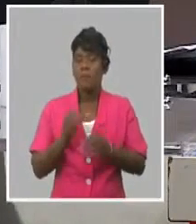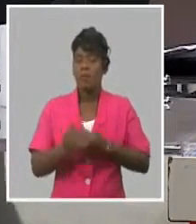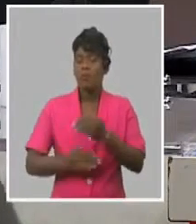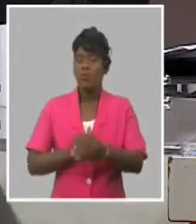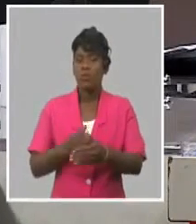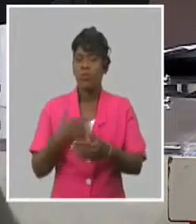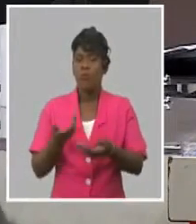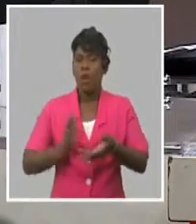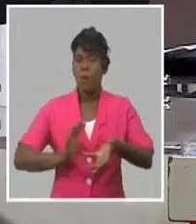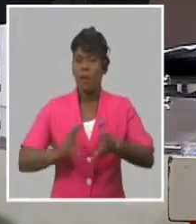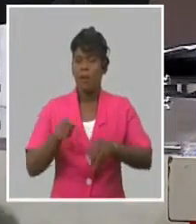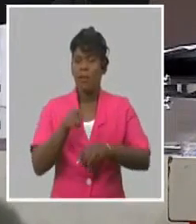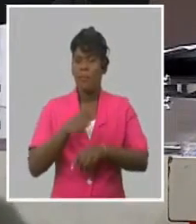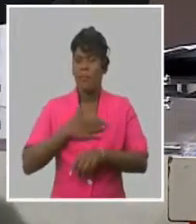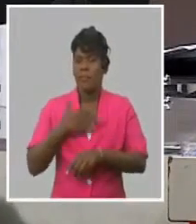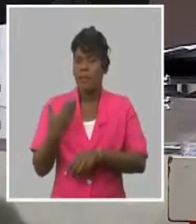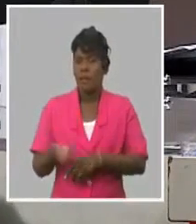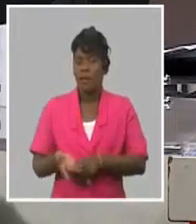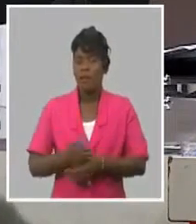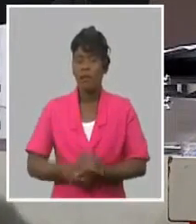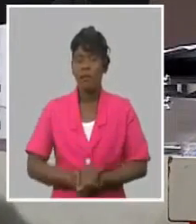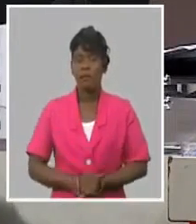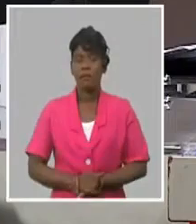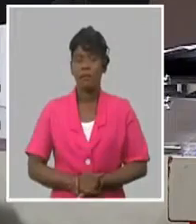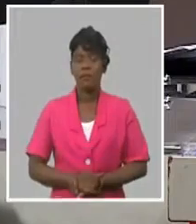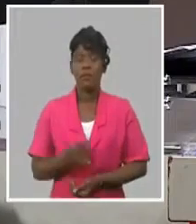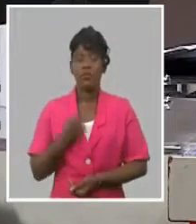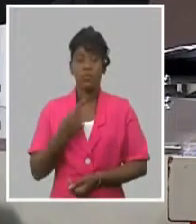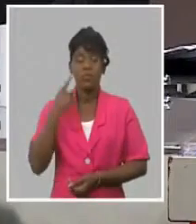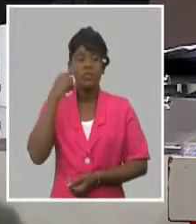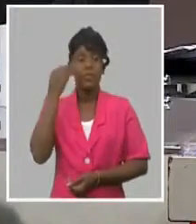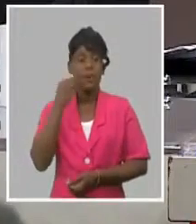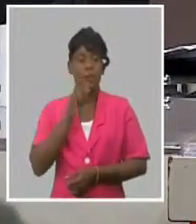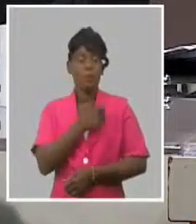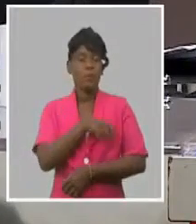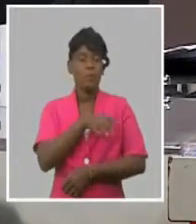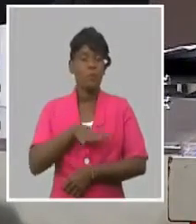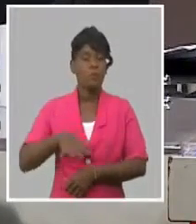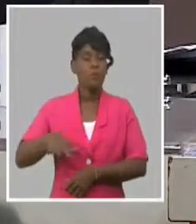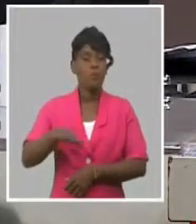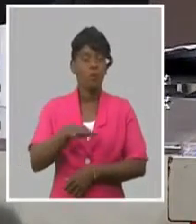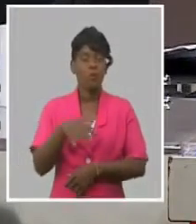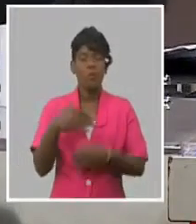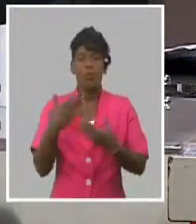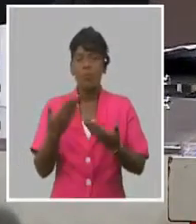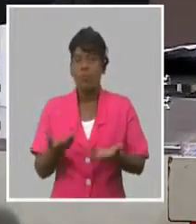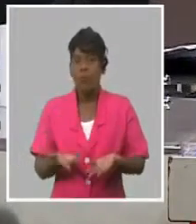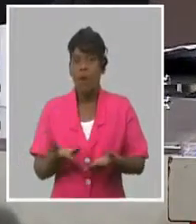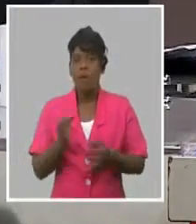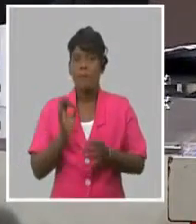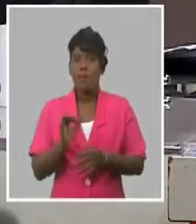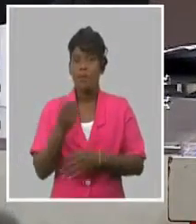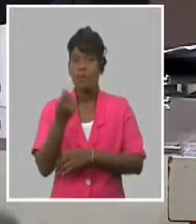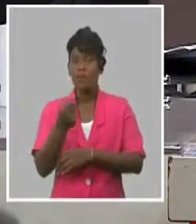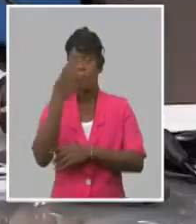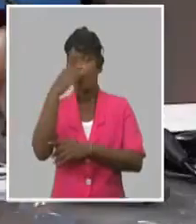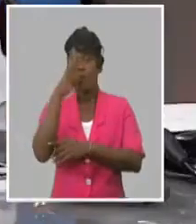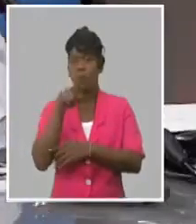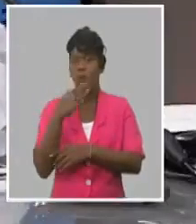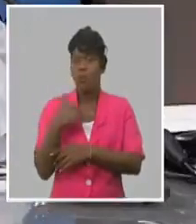son las complejidades que tiene un proceso como este para nuestro país en específico? ¿Qué características tiene el entorno monetario cubano